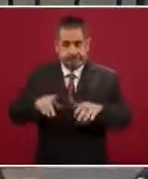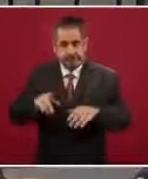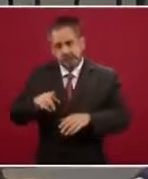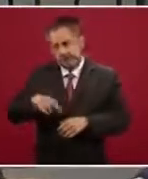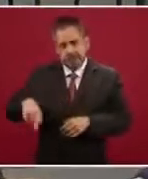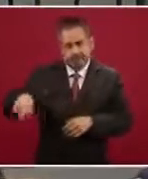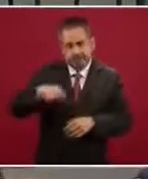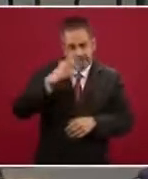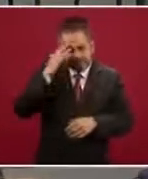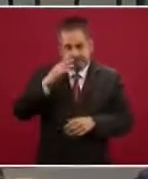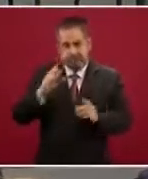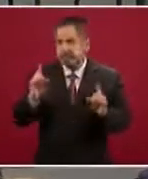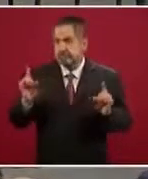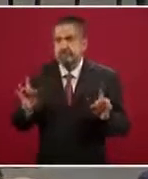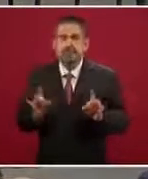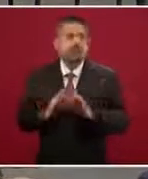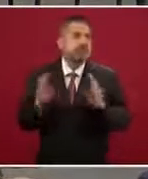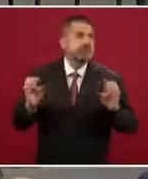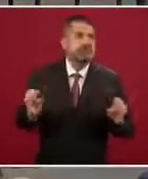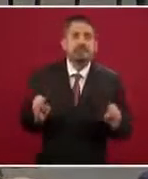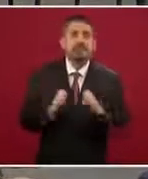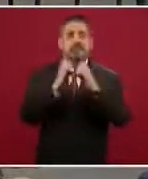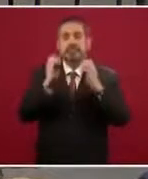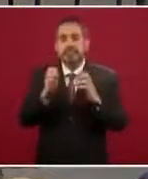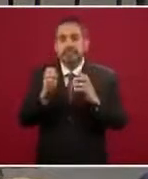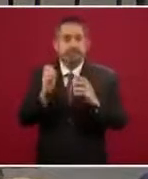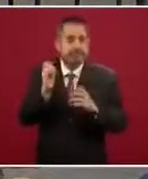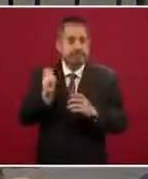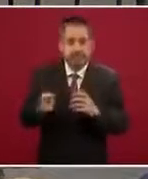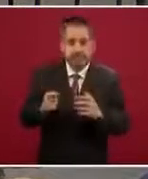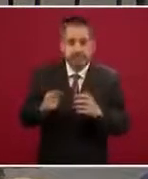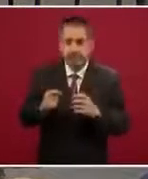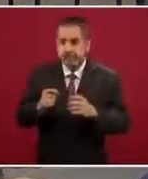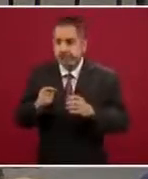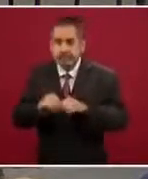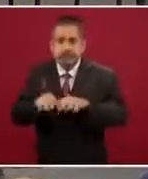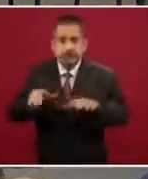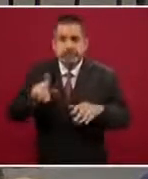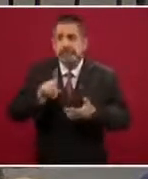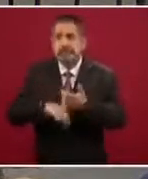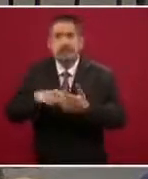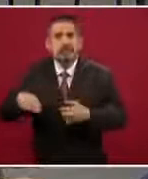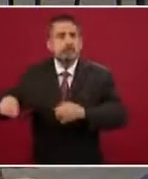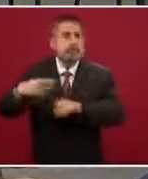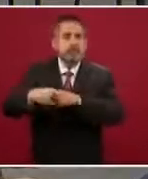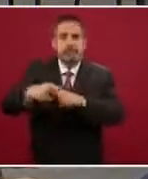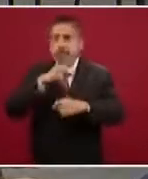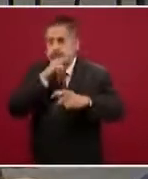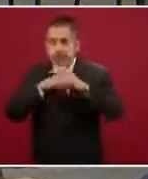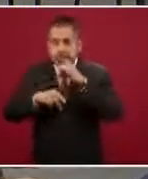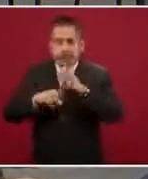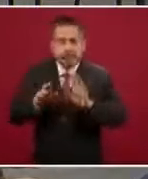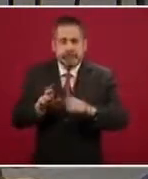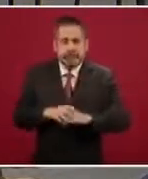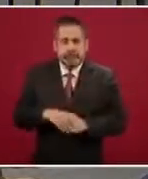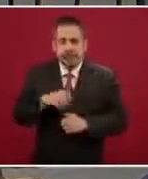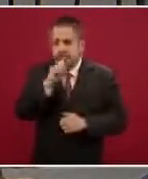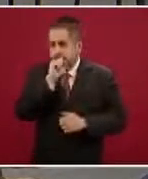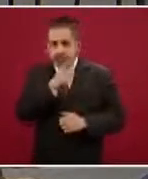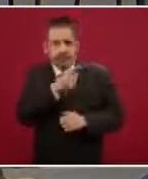inesperado que empieza a causar pánico, también empieza a causar